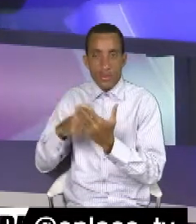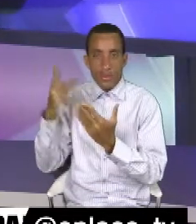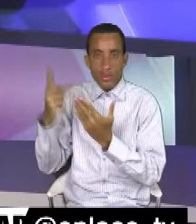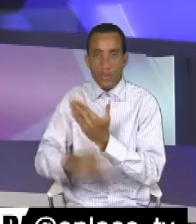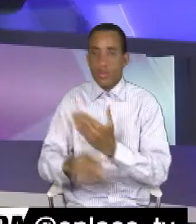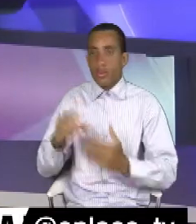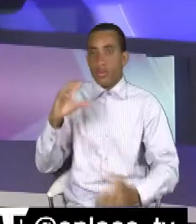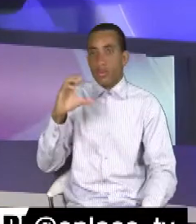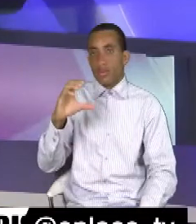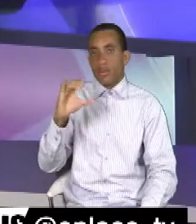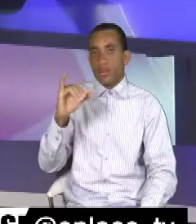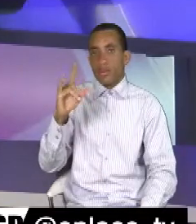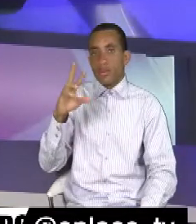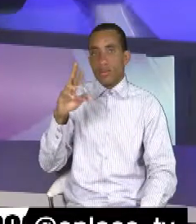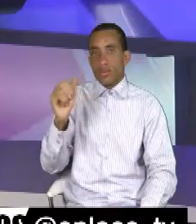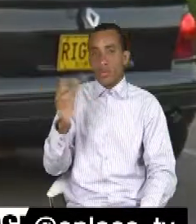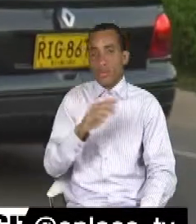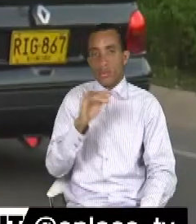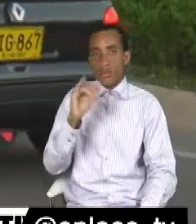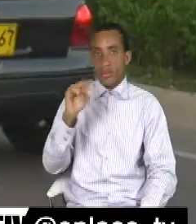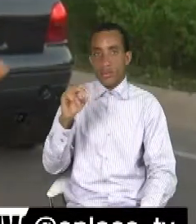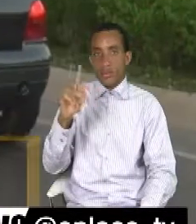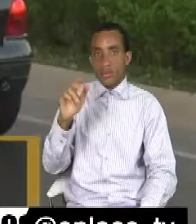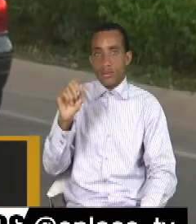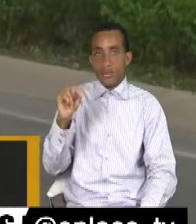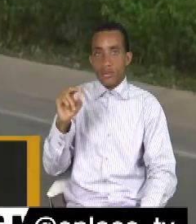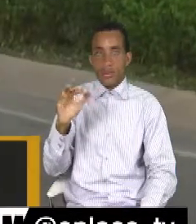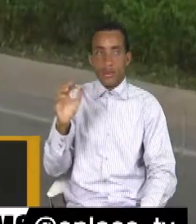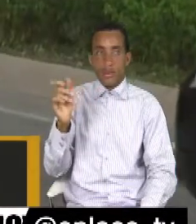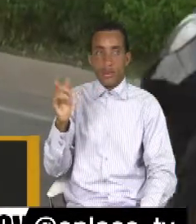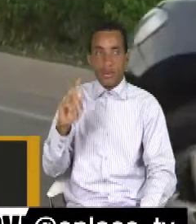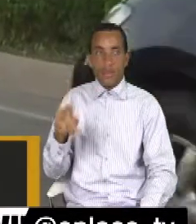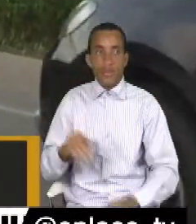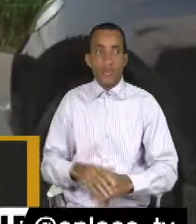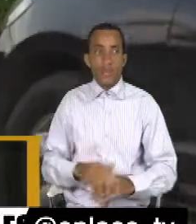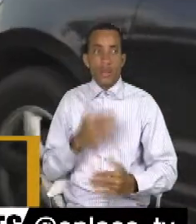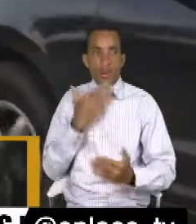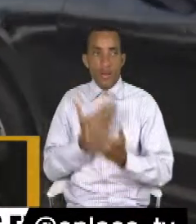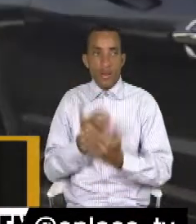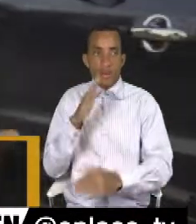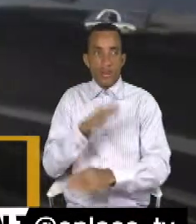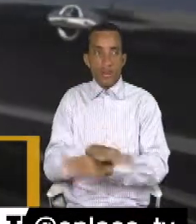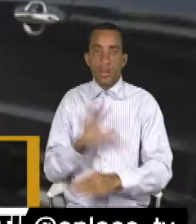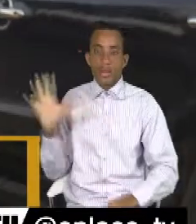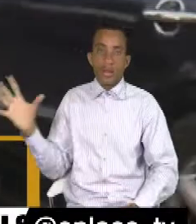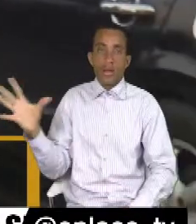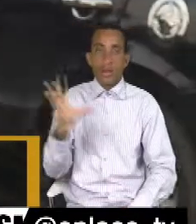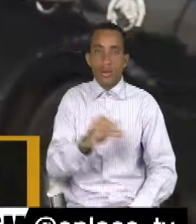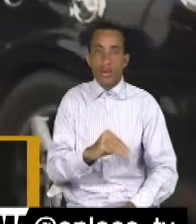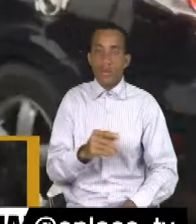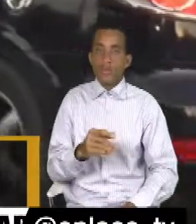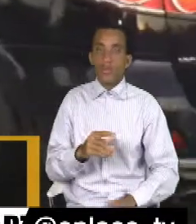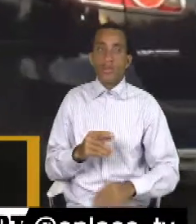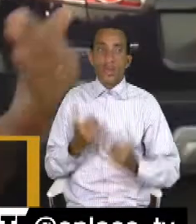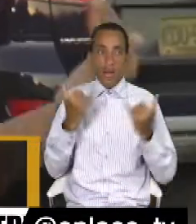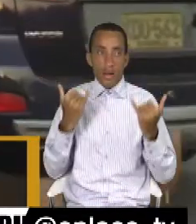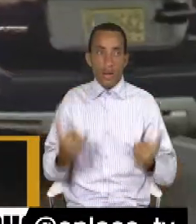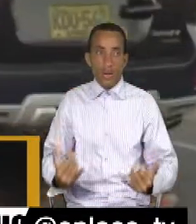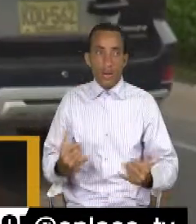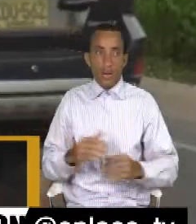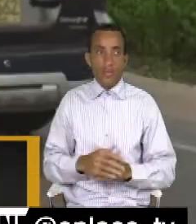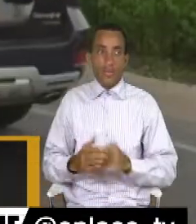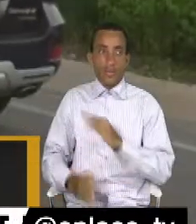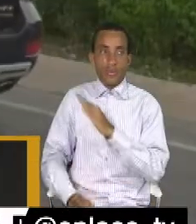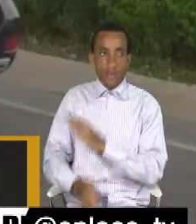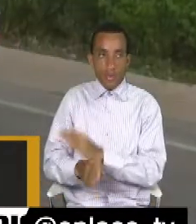Carolina, adelante, buenas tardes. Bueno, sí, muy buenas tardes a ustedes, nuestros televidentes, y a ustedes en estudio. Pues a esta hora pues continúa